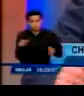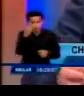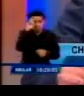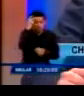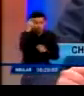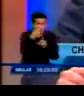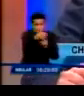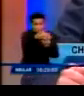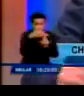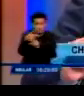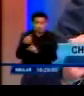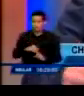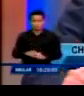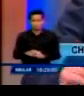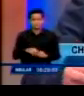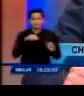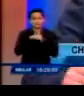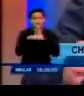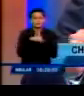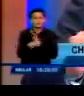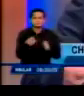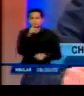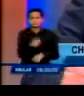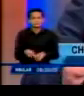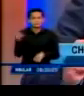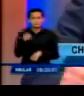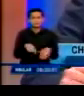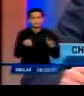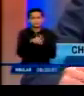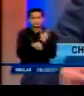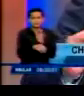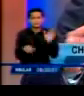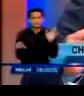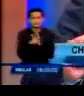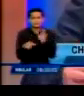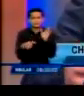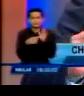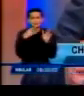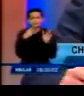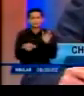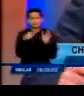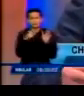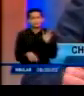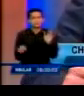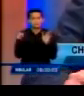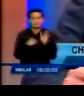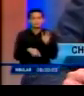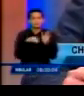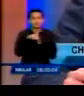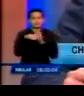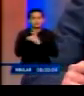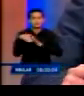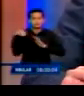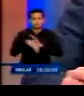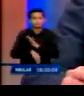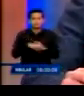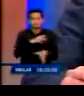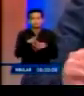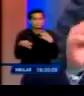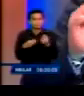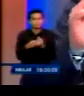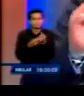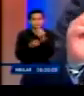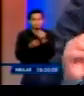se deje engañar. Los feriados bancarios están prohibidos en la Constitución y en la ley. La Constitución prohíbe cualquier tipo de congelamiento